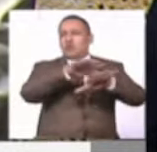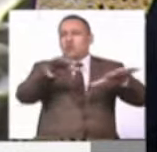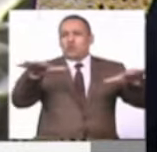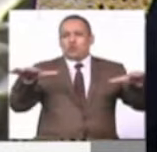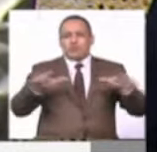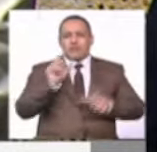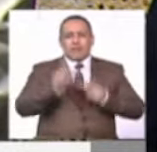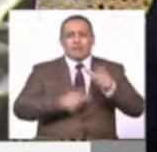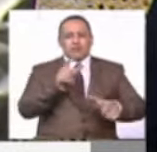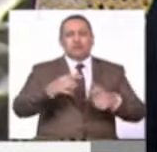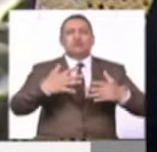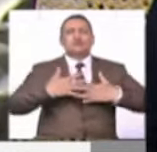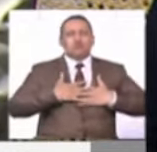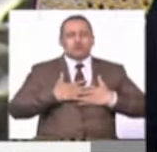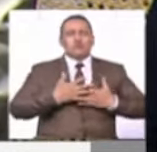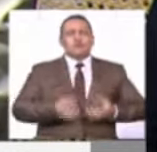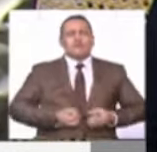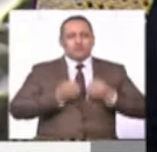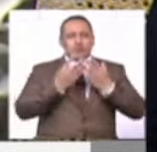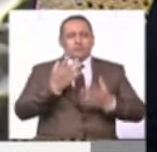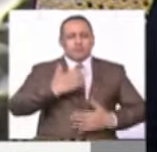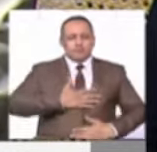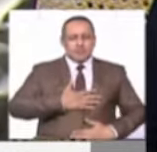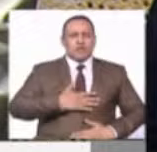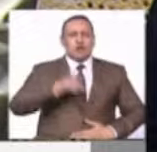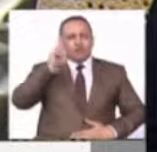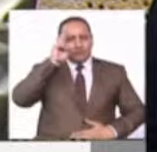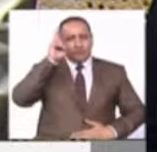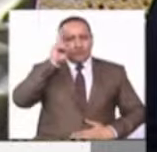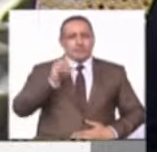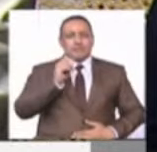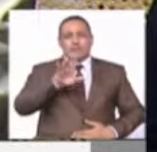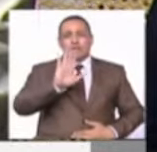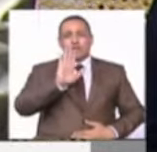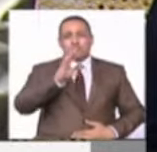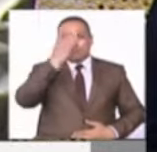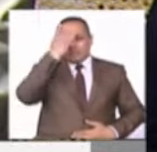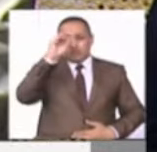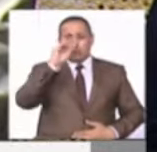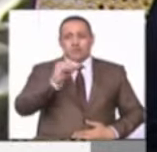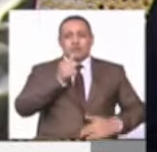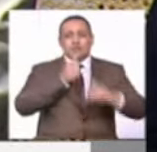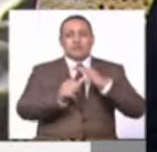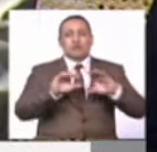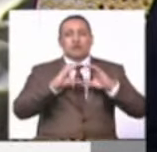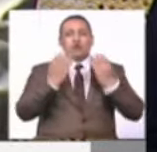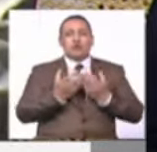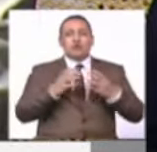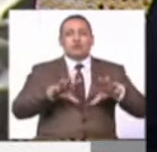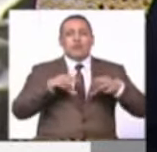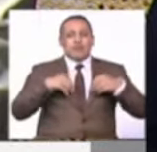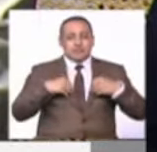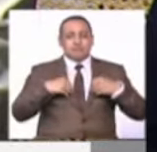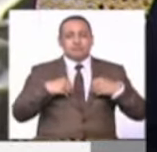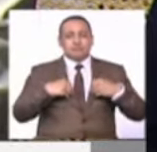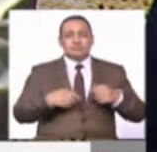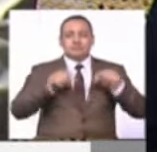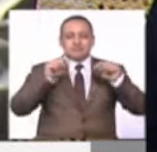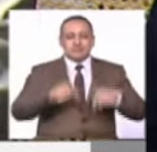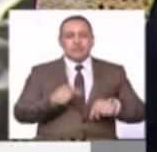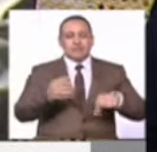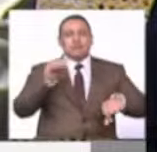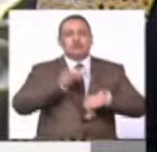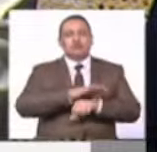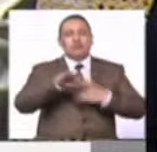ciudadanía Expreso mi confianza en que la decisión que el congreso adopte respecto a